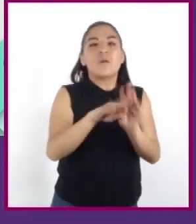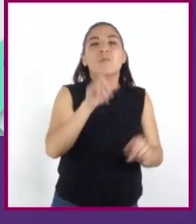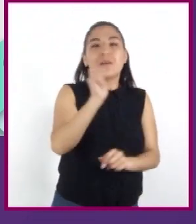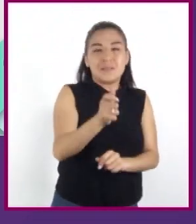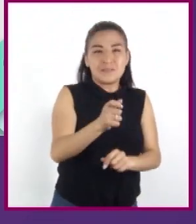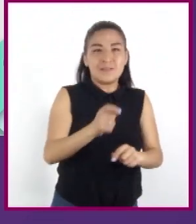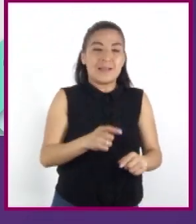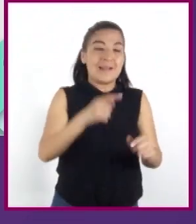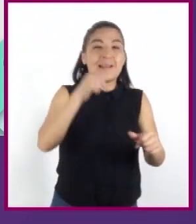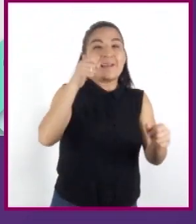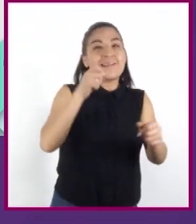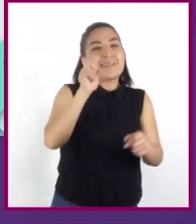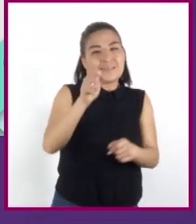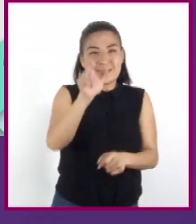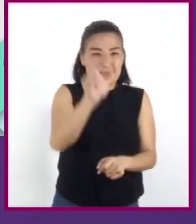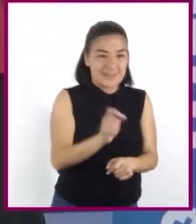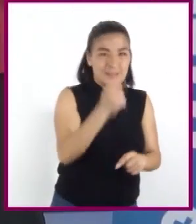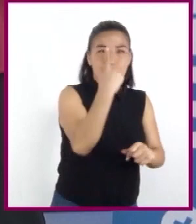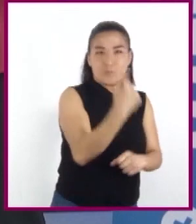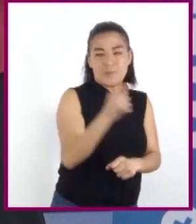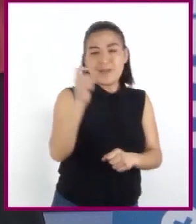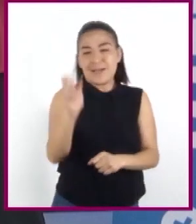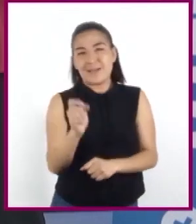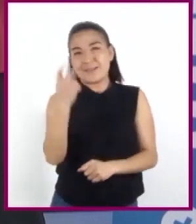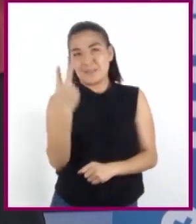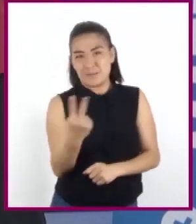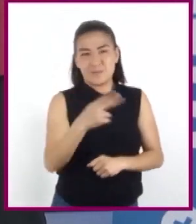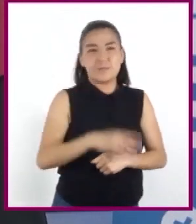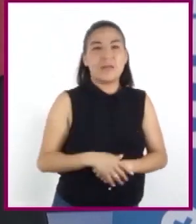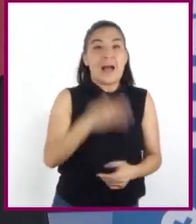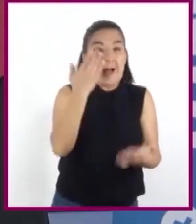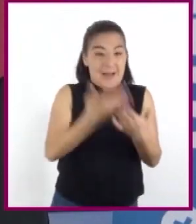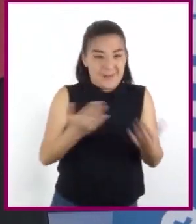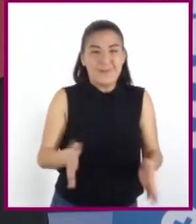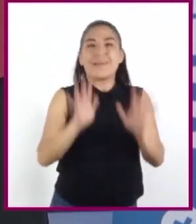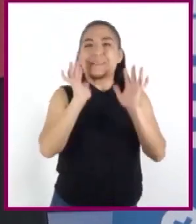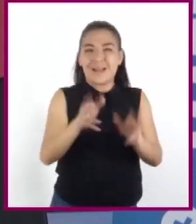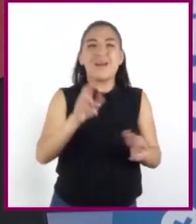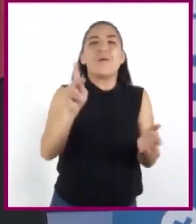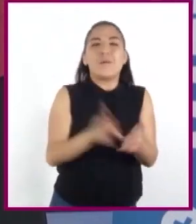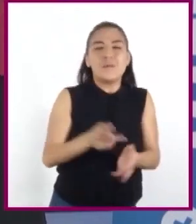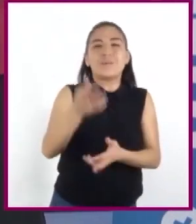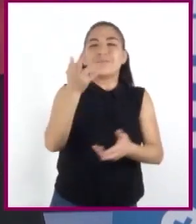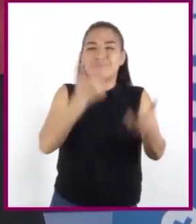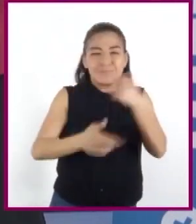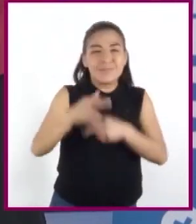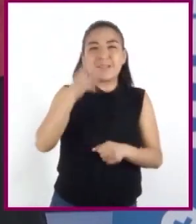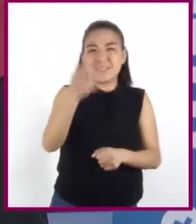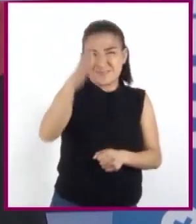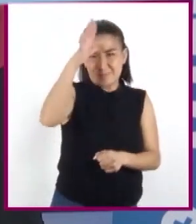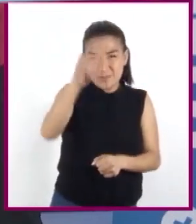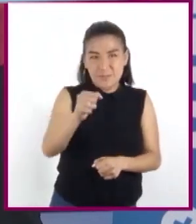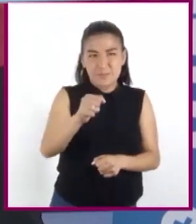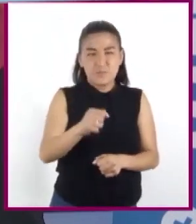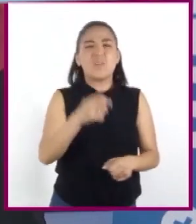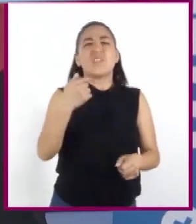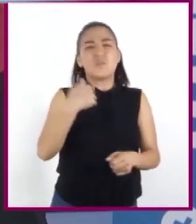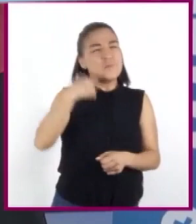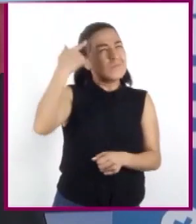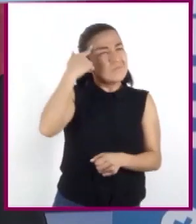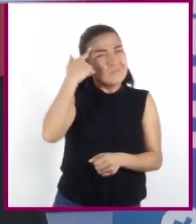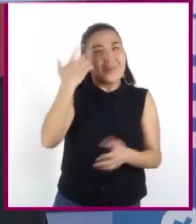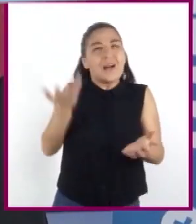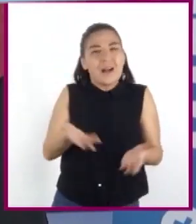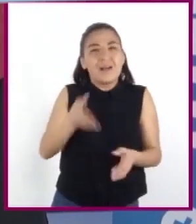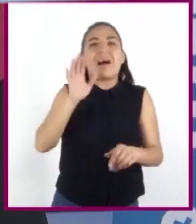como x1 y x2. Ahora que hemos repasado estos conceptos, Marcial, viene a mi memoria un problema que aquejó a